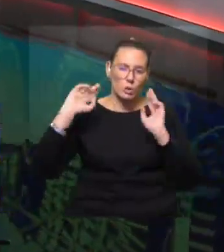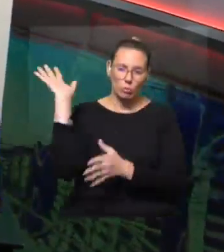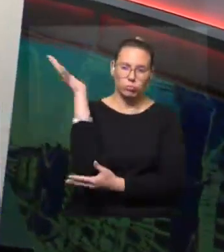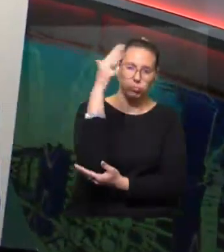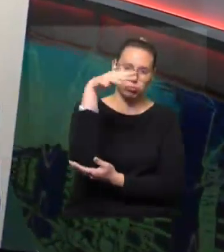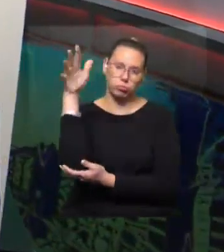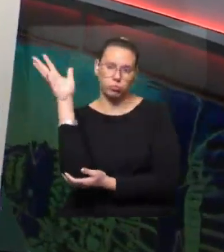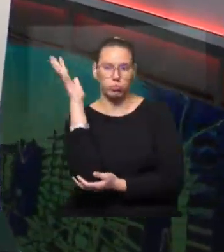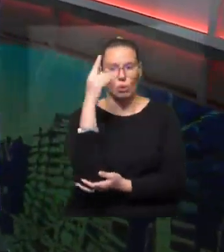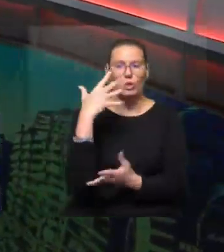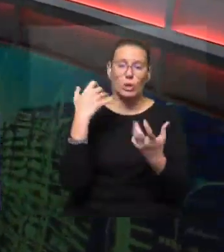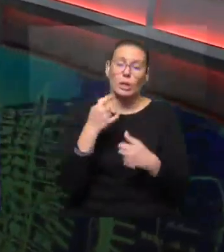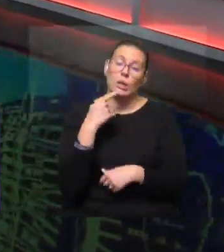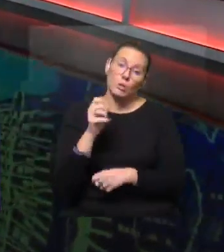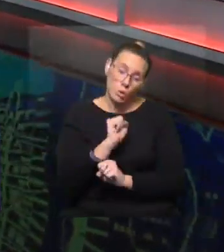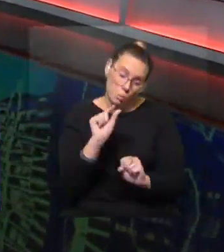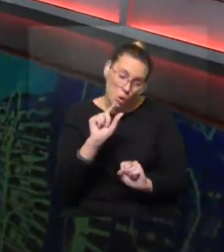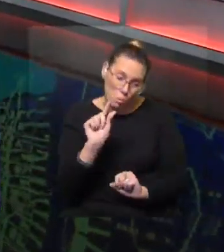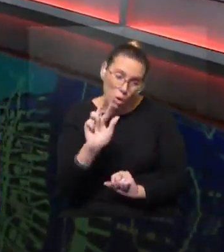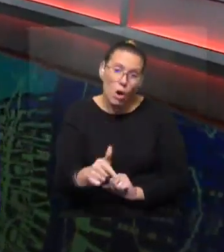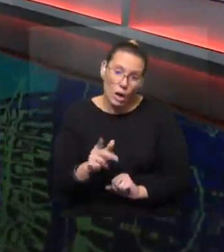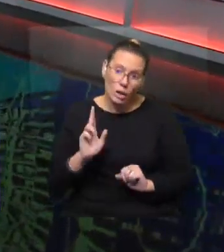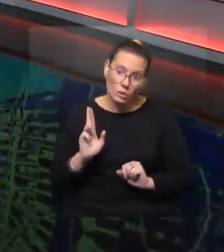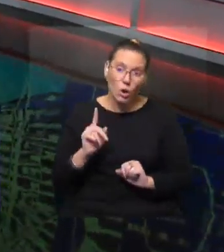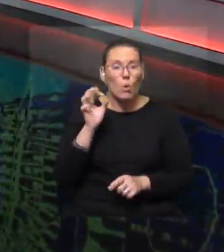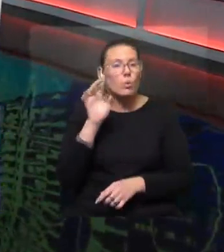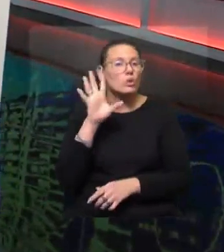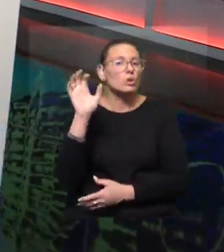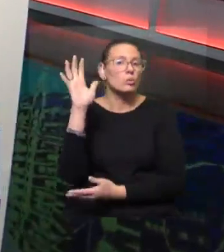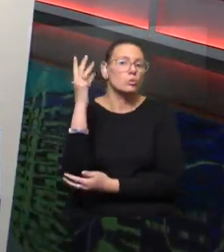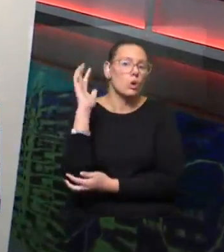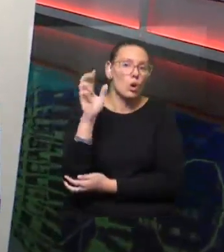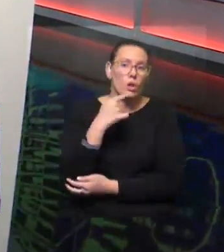digo yo le quise dar la derecha a la niña decir capaz que estaba justo crujiendo